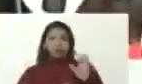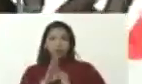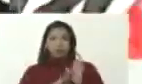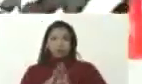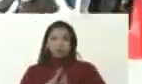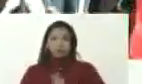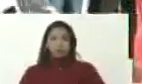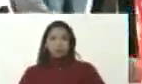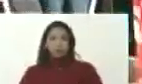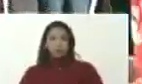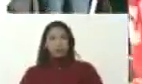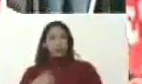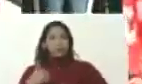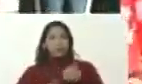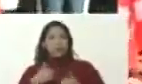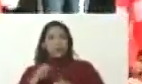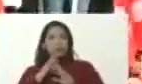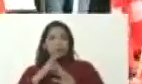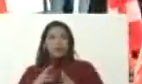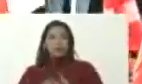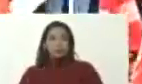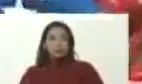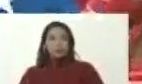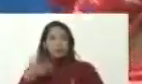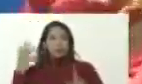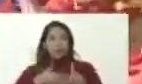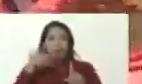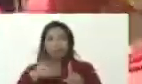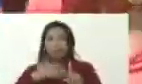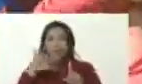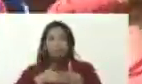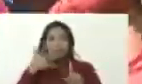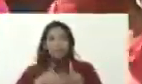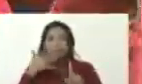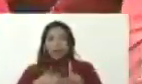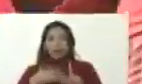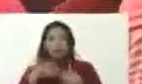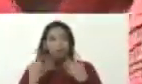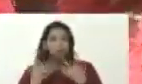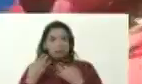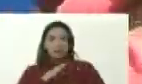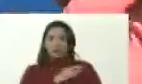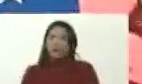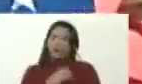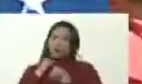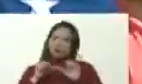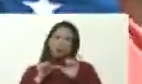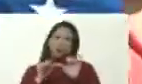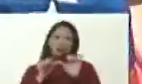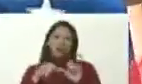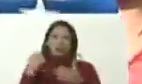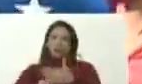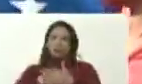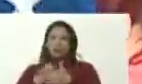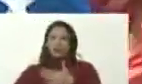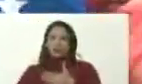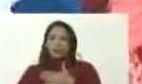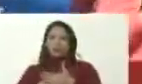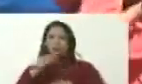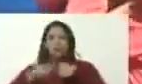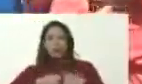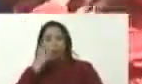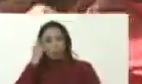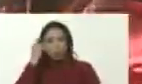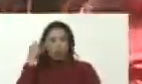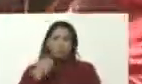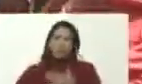amenaza, ¿cuál es la respuesta de la juventud para el servicio de Venezuela? Formación, constancia, fuerza, lucha, batalla, todos los días en la calle, batallando